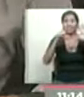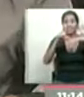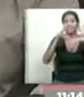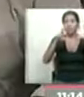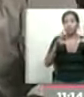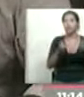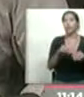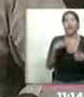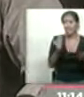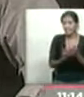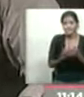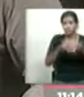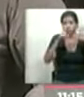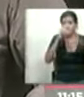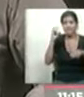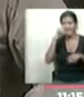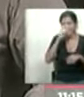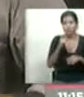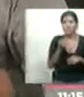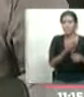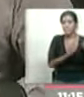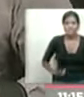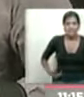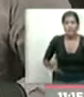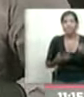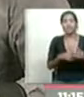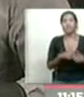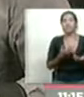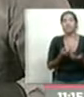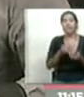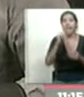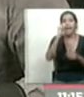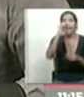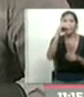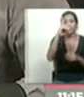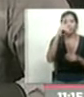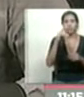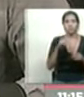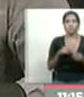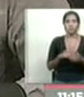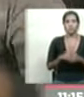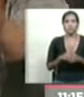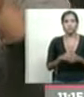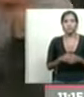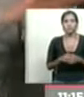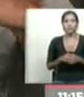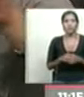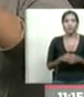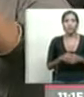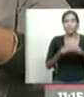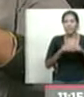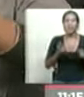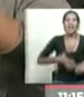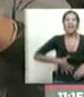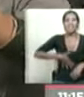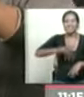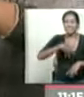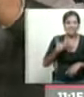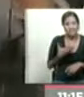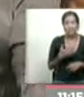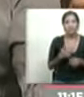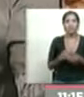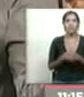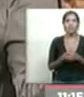100 años va a ser presidente, el secretario ejecutivo de Acción Democrática. Pero la arrechera,